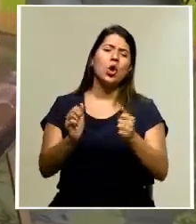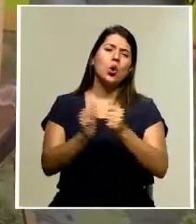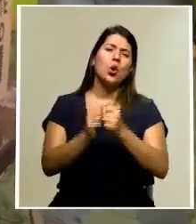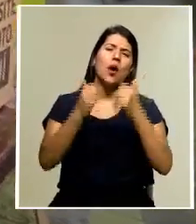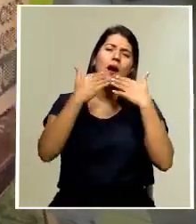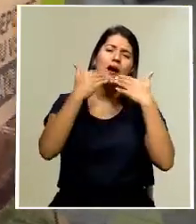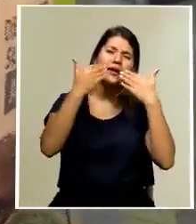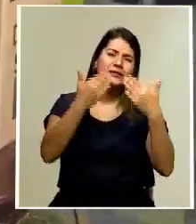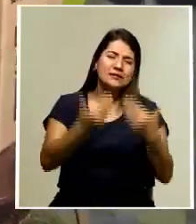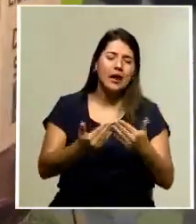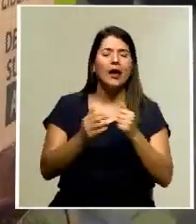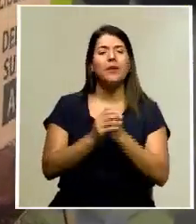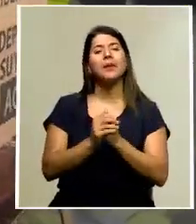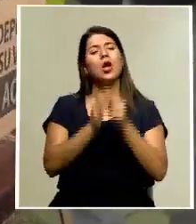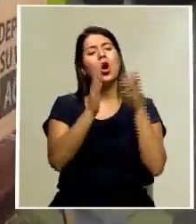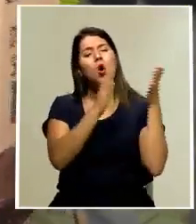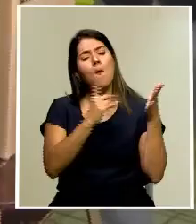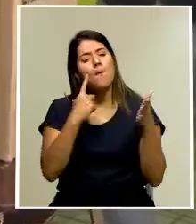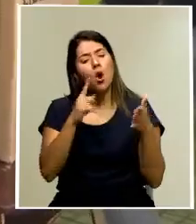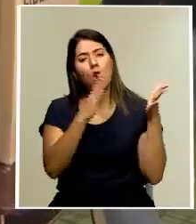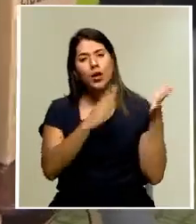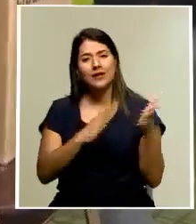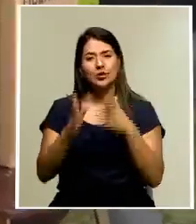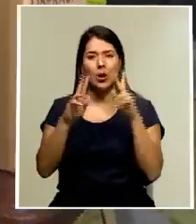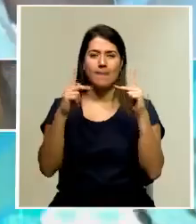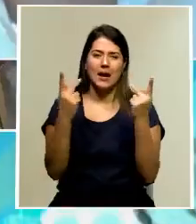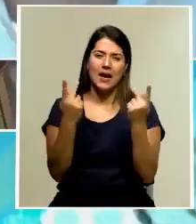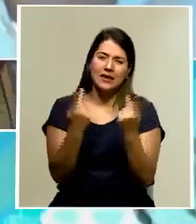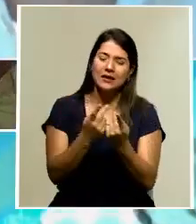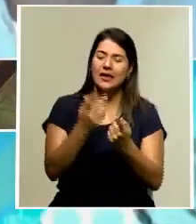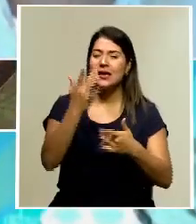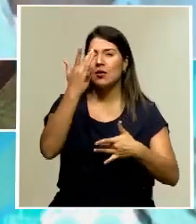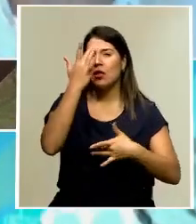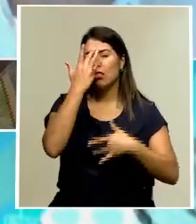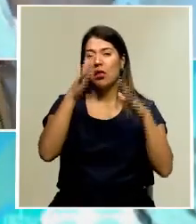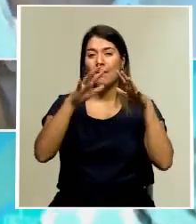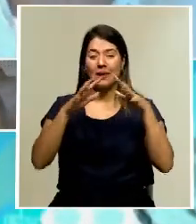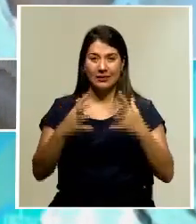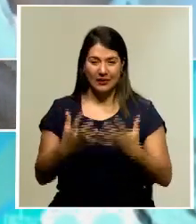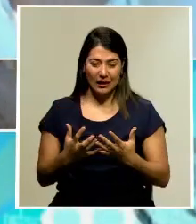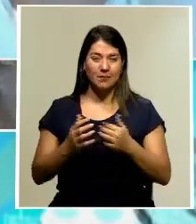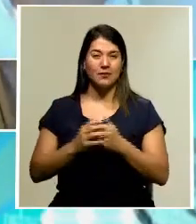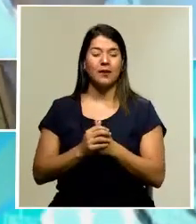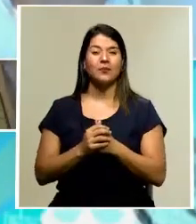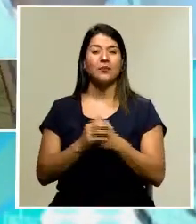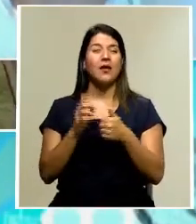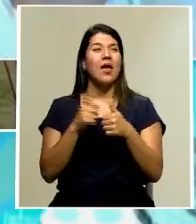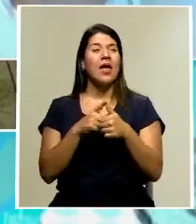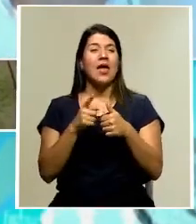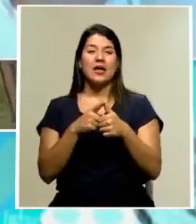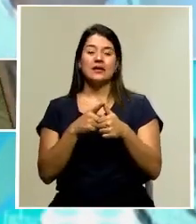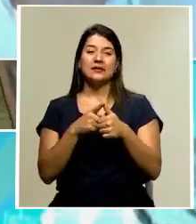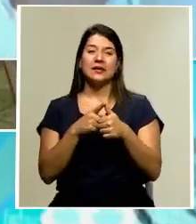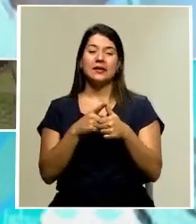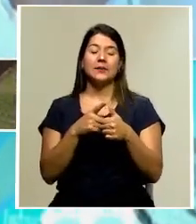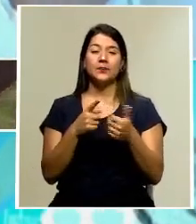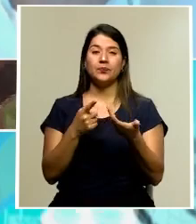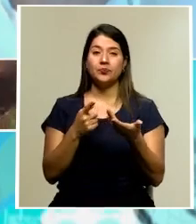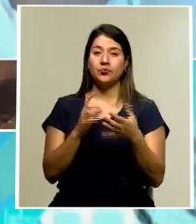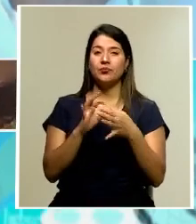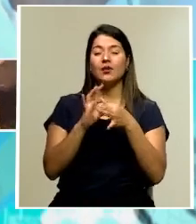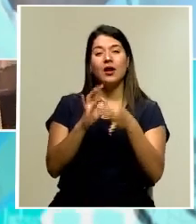agradecimiento, la organización del partido, la situación de la pandemia, ¿verdad? El hecho, digamos,